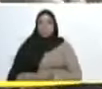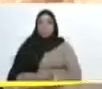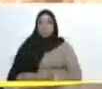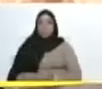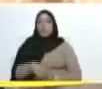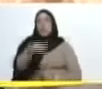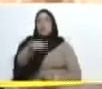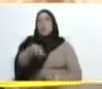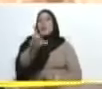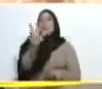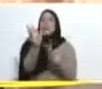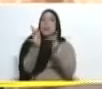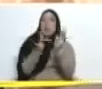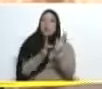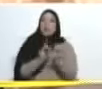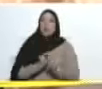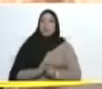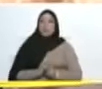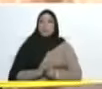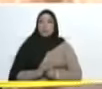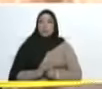Hoy es 3 de abril.